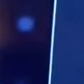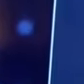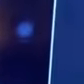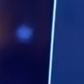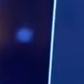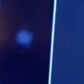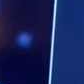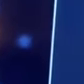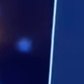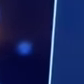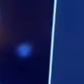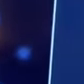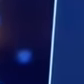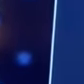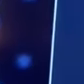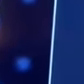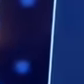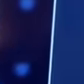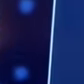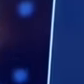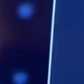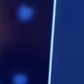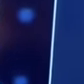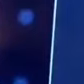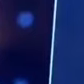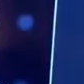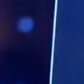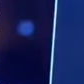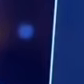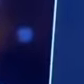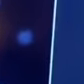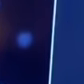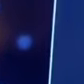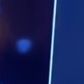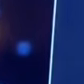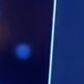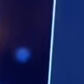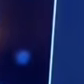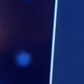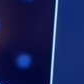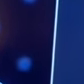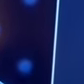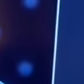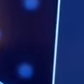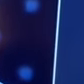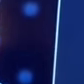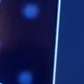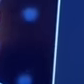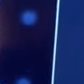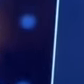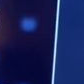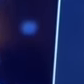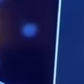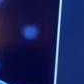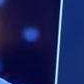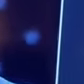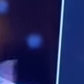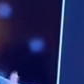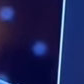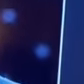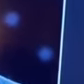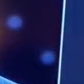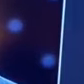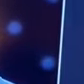la devolución. Diferentes considerantes. Y cuando uno vota un paquete, claramente, a mí hay muchas cosas que me gustaría modificar. Ahora,